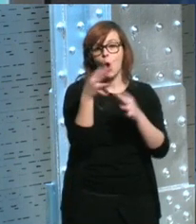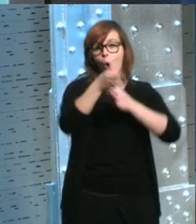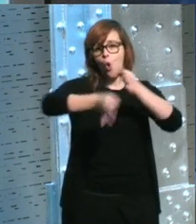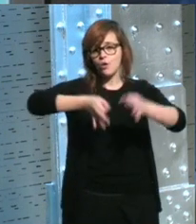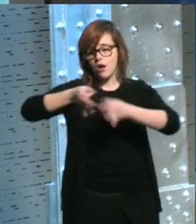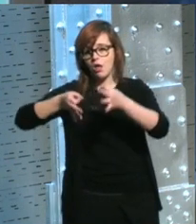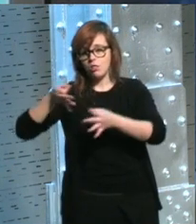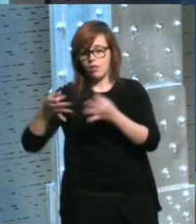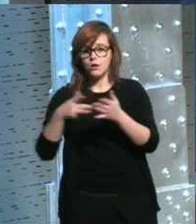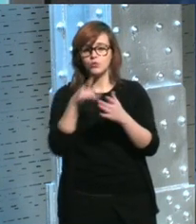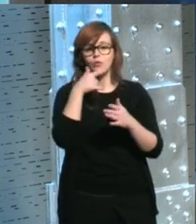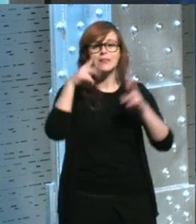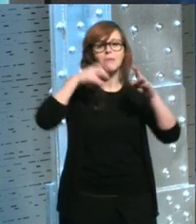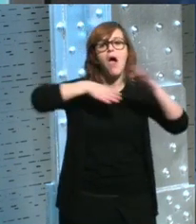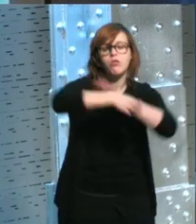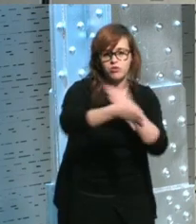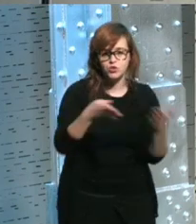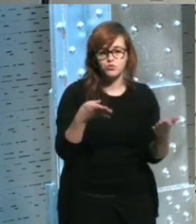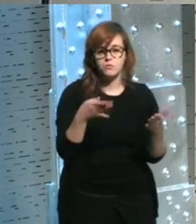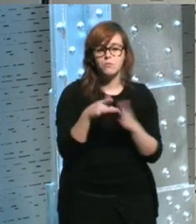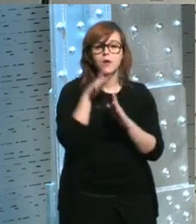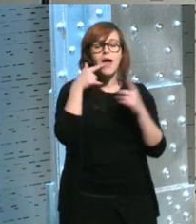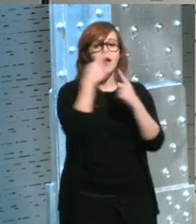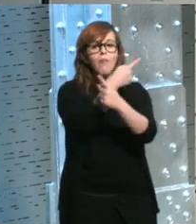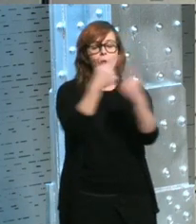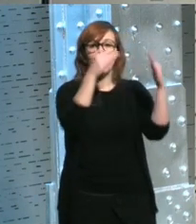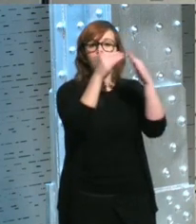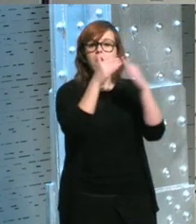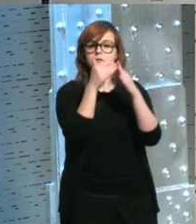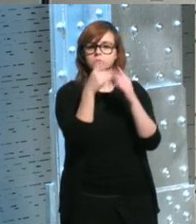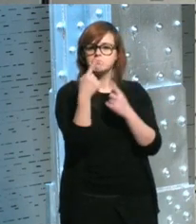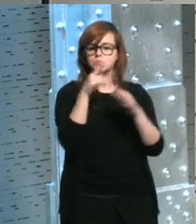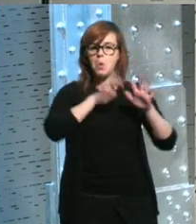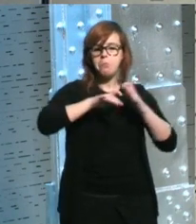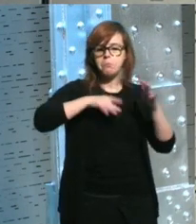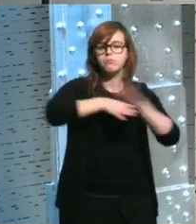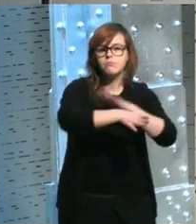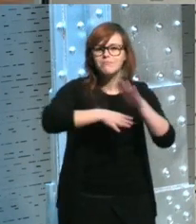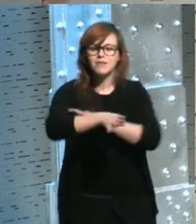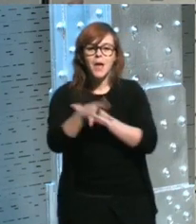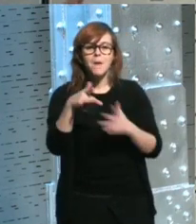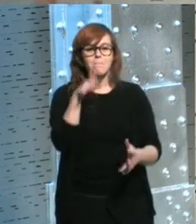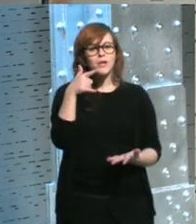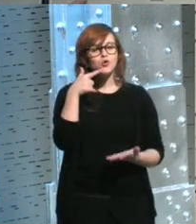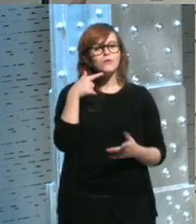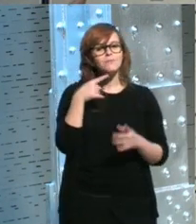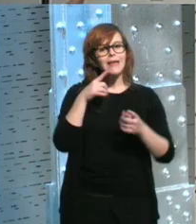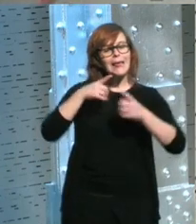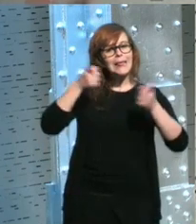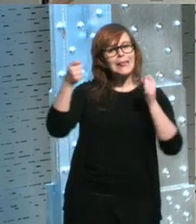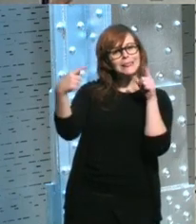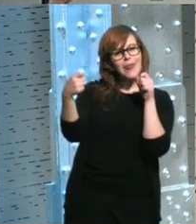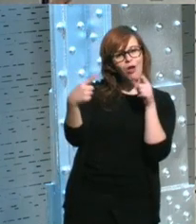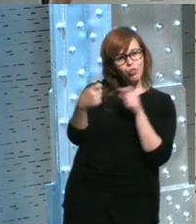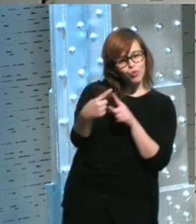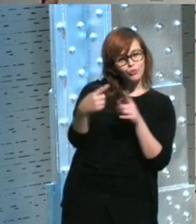organizar la forma de acceder a eso. Cuando uno lo hace desde su casa, entonces no hay la interacción que es característica de las escuelas